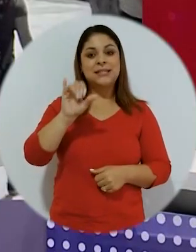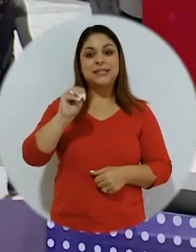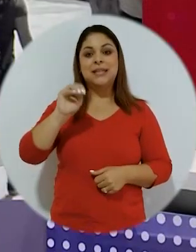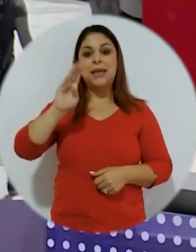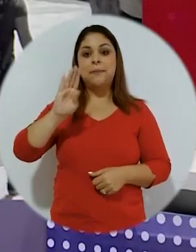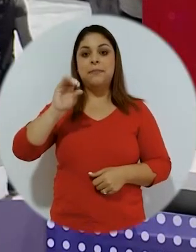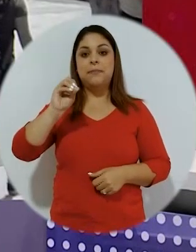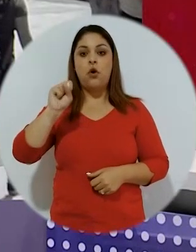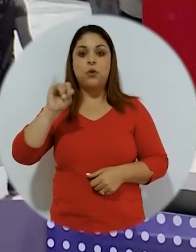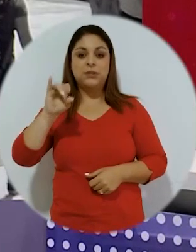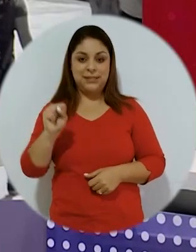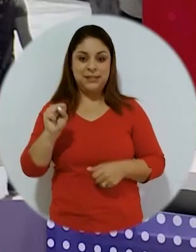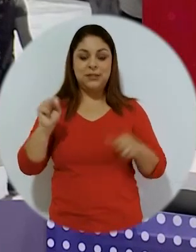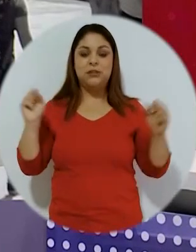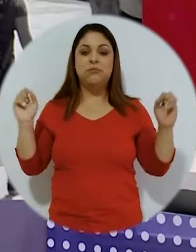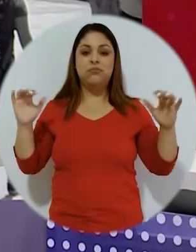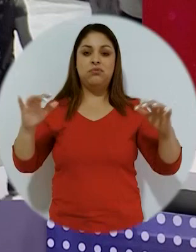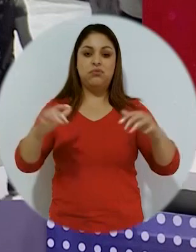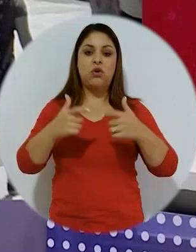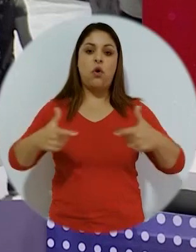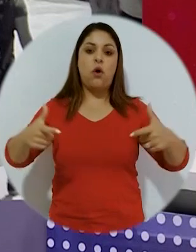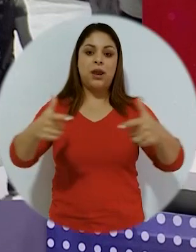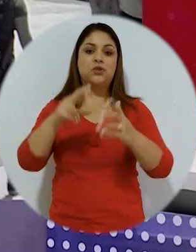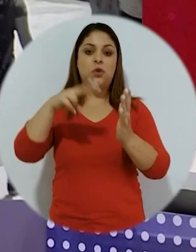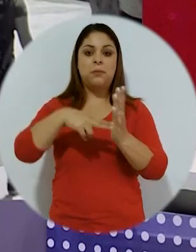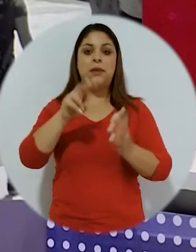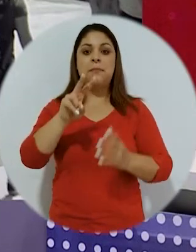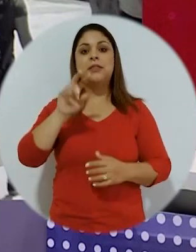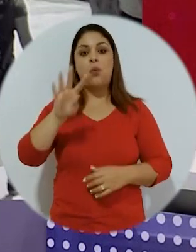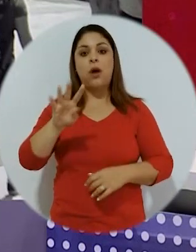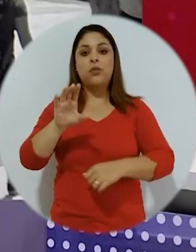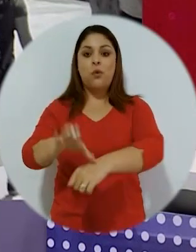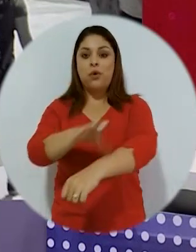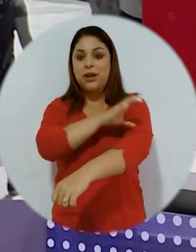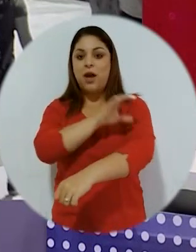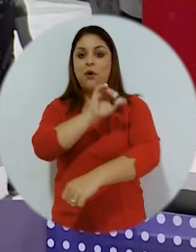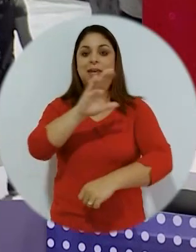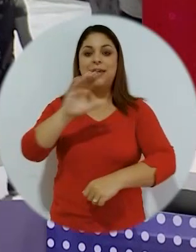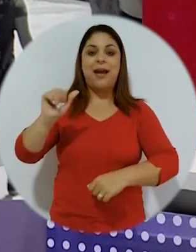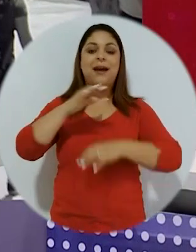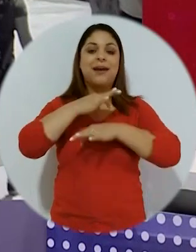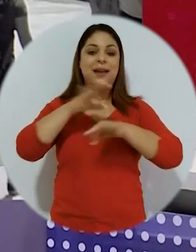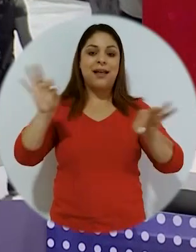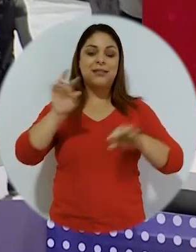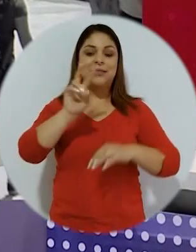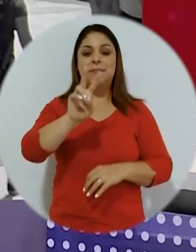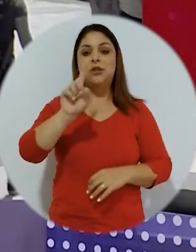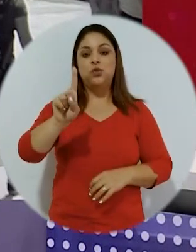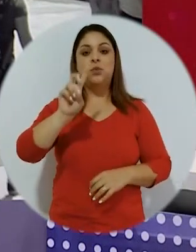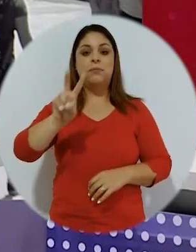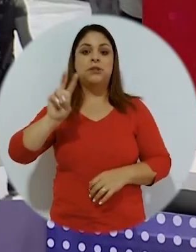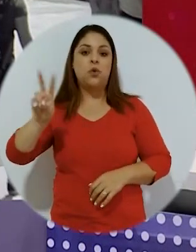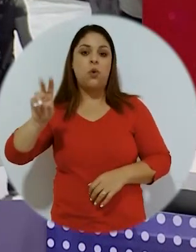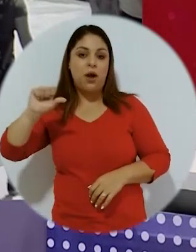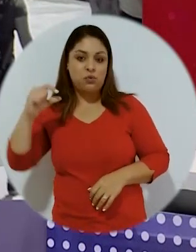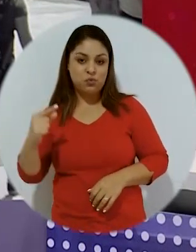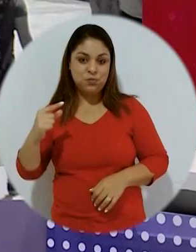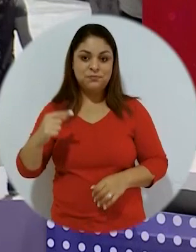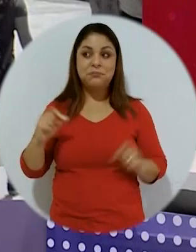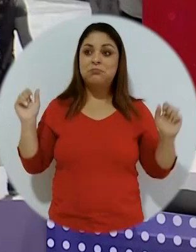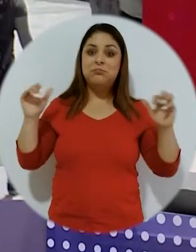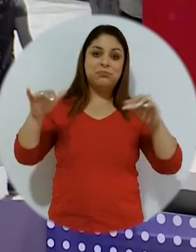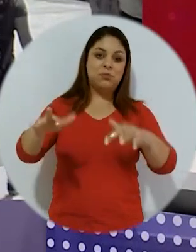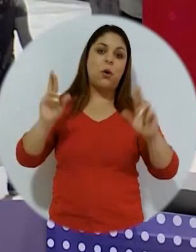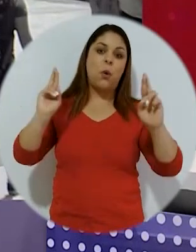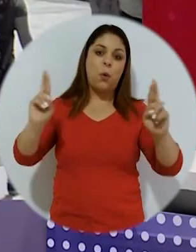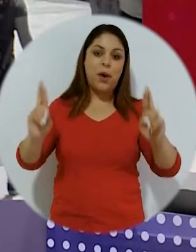recuerden, Simbiosis, Congreso de Biomateriales 2024, agosto 21 y 22 en el ICA en Coronado, gratuito. Ojalá mucha gente participe,